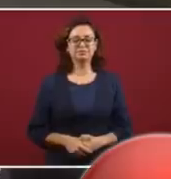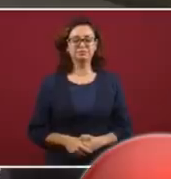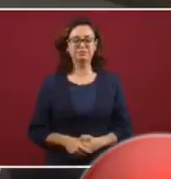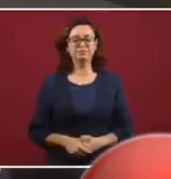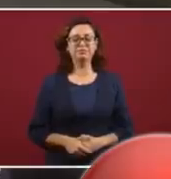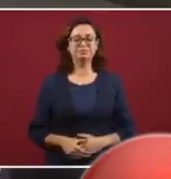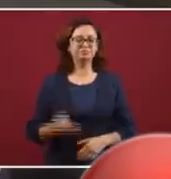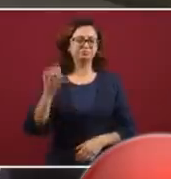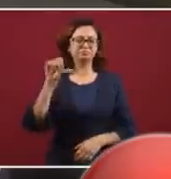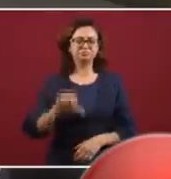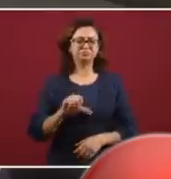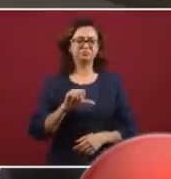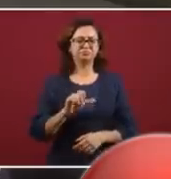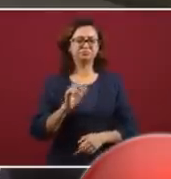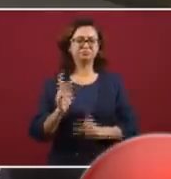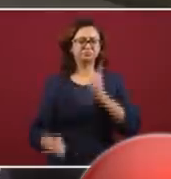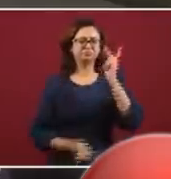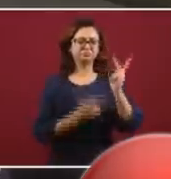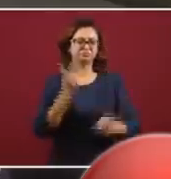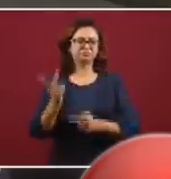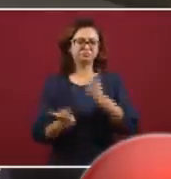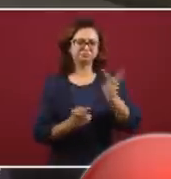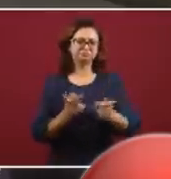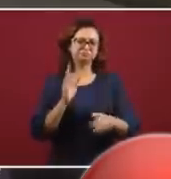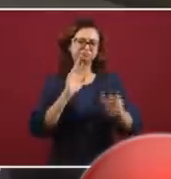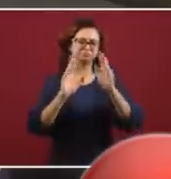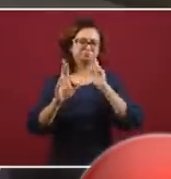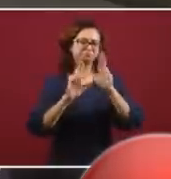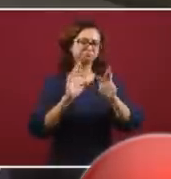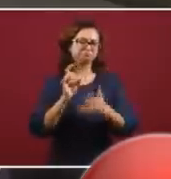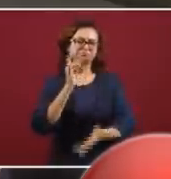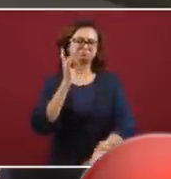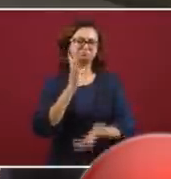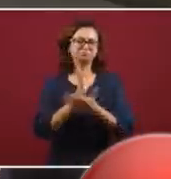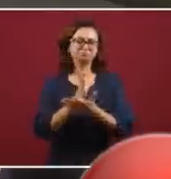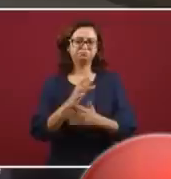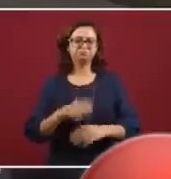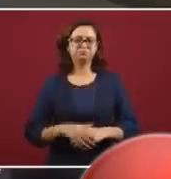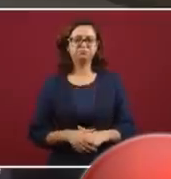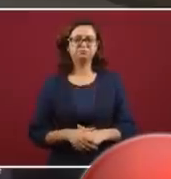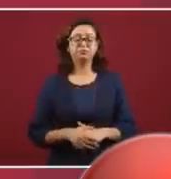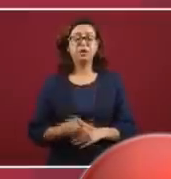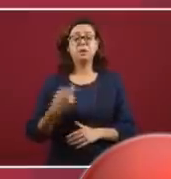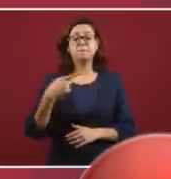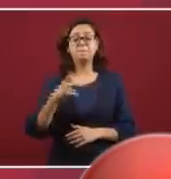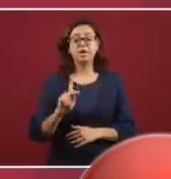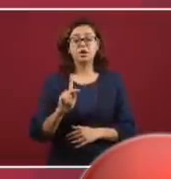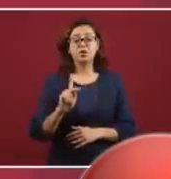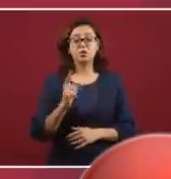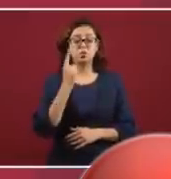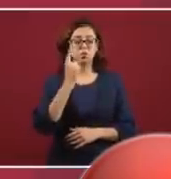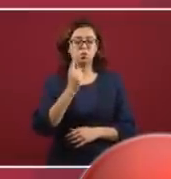contestar preguntas el día de hoy. Solo un paréntesis